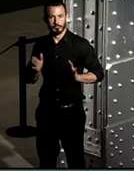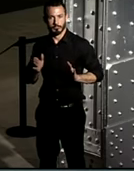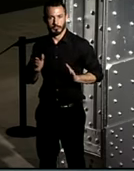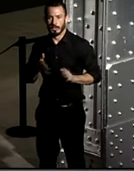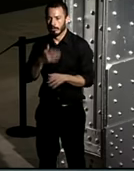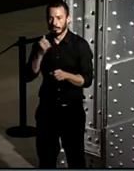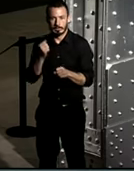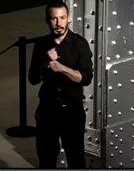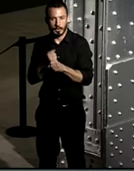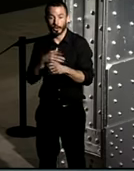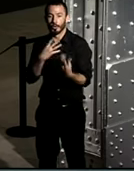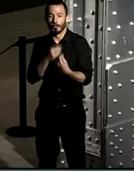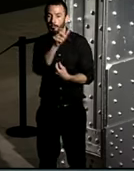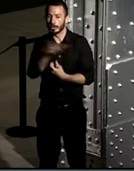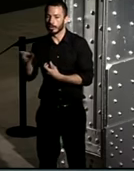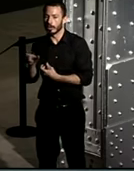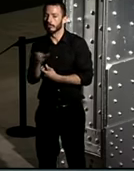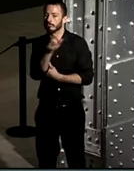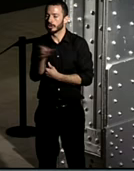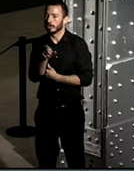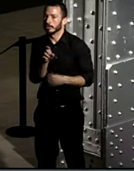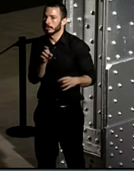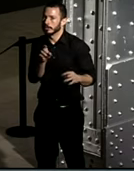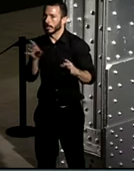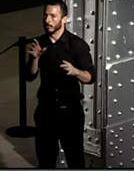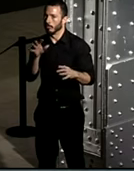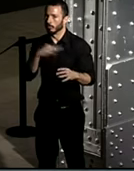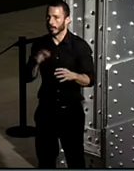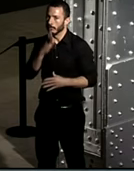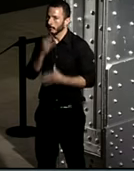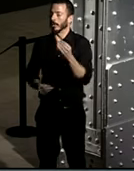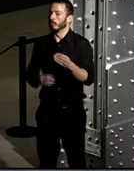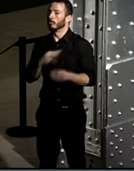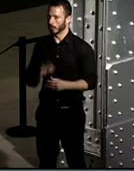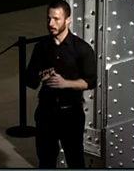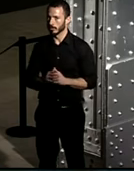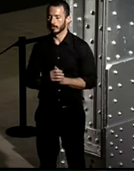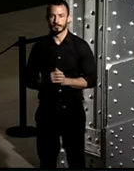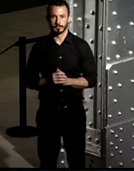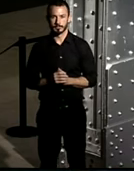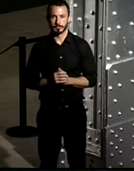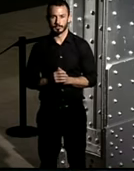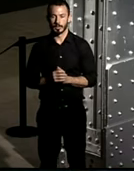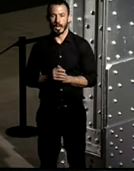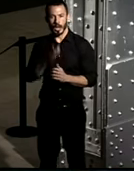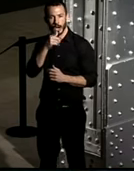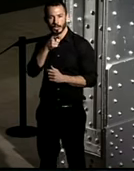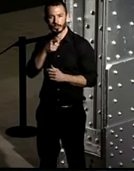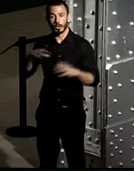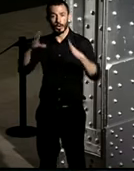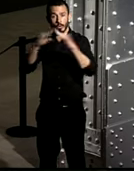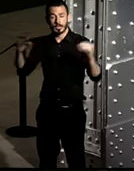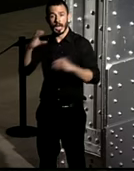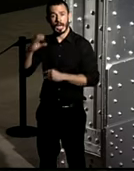con material humano altamente sensible y puedes patinar en cualquier momento, ¿no? Estás dando clases en la Universidad